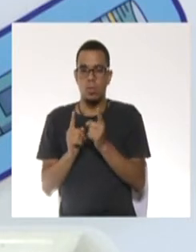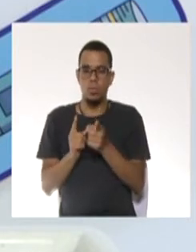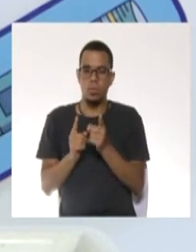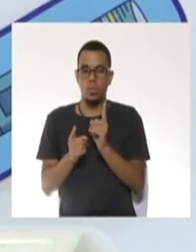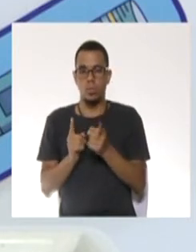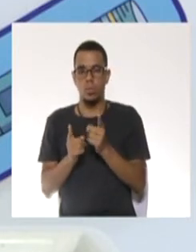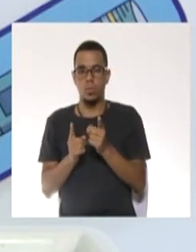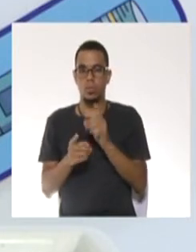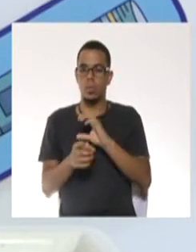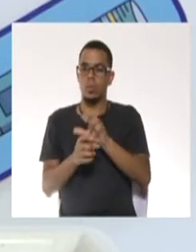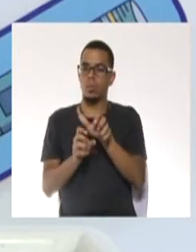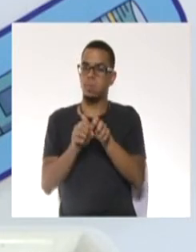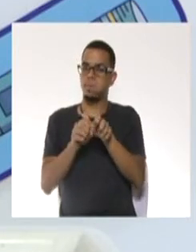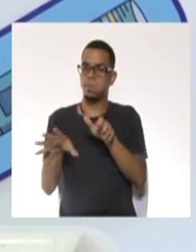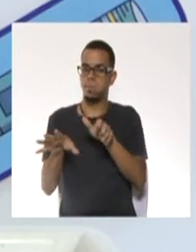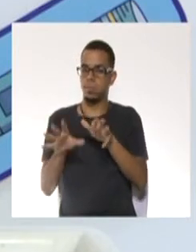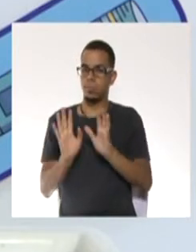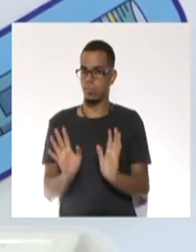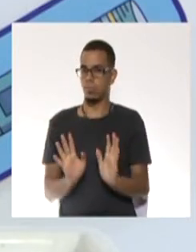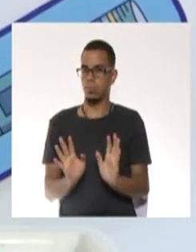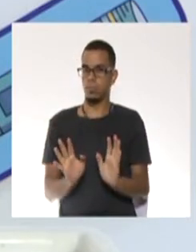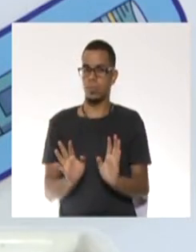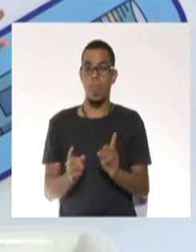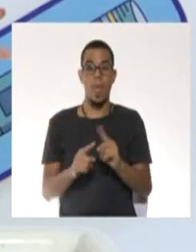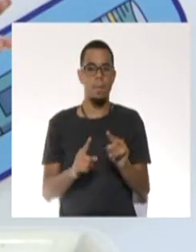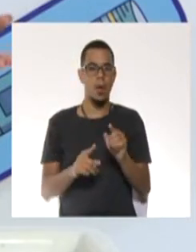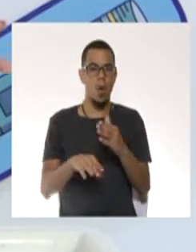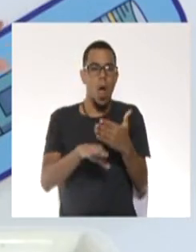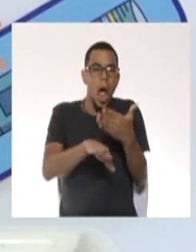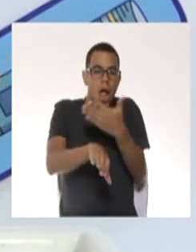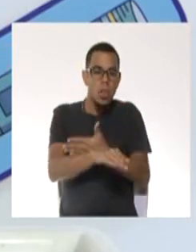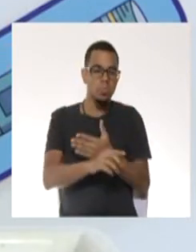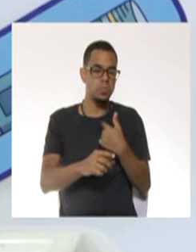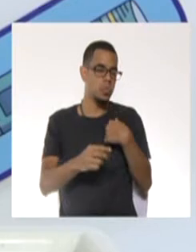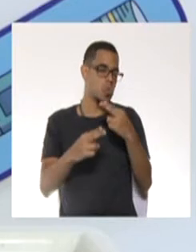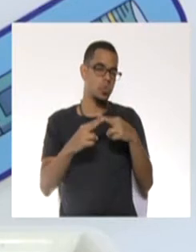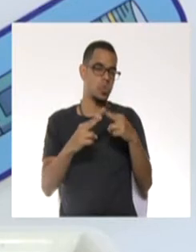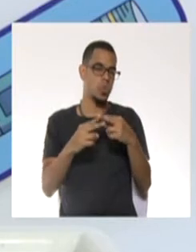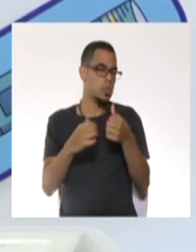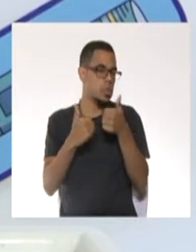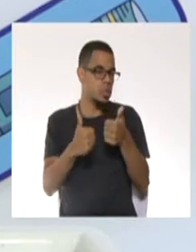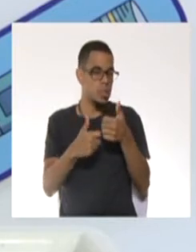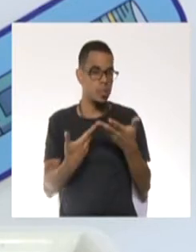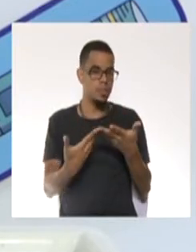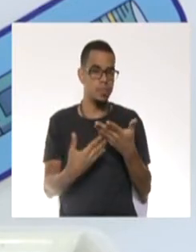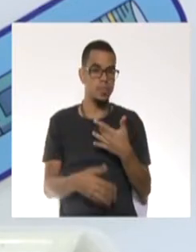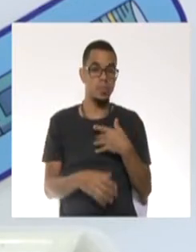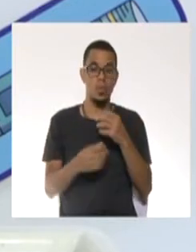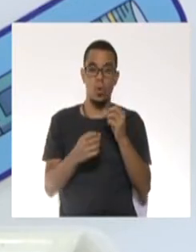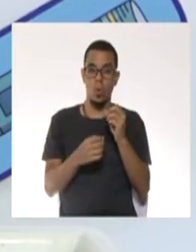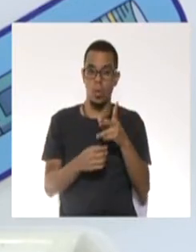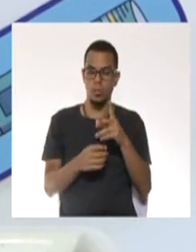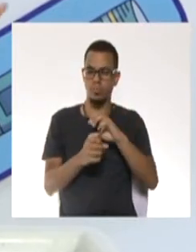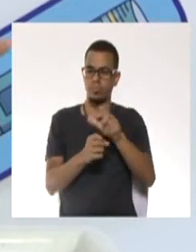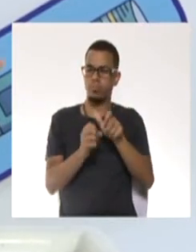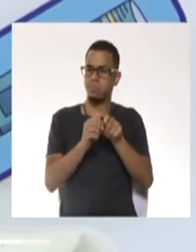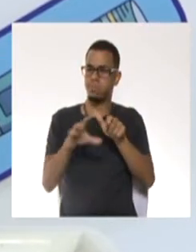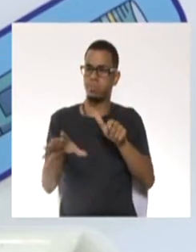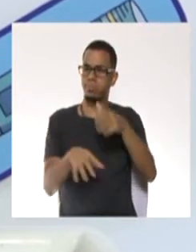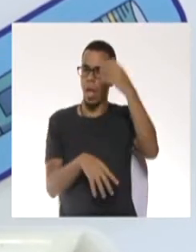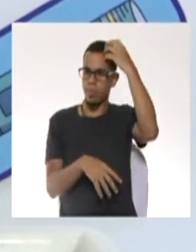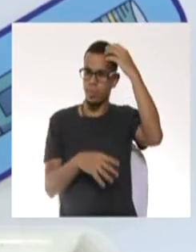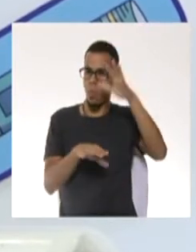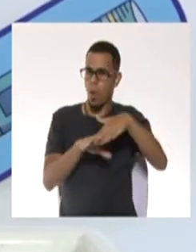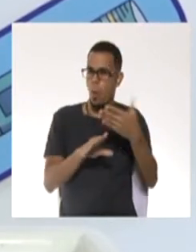de gases nobles, pero comúnmente antes no se conocía. Entonces, gases nobles, ¿por qué? ¿Quién es la nobleza